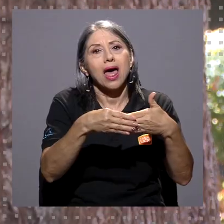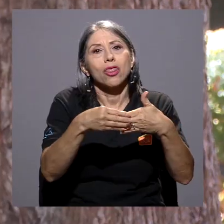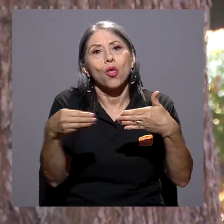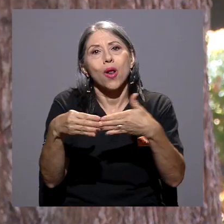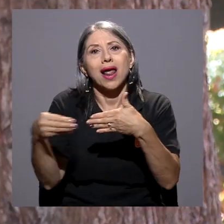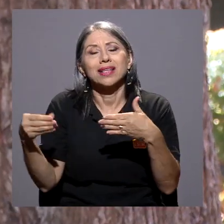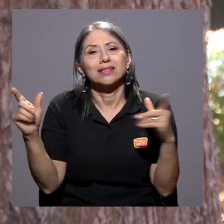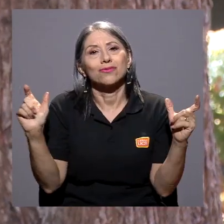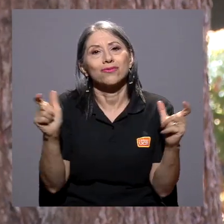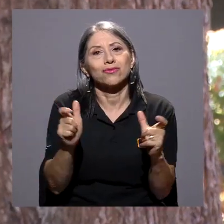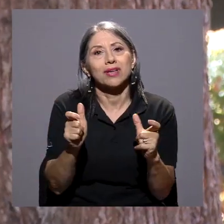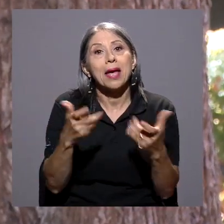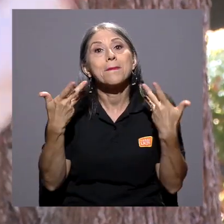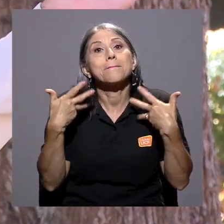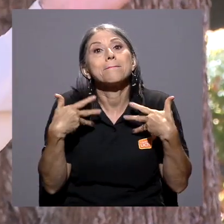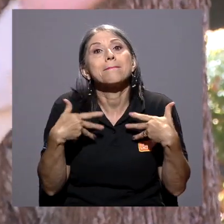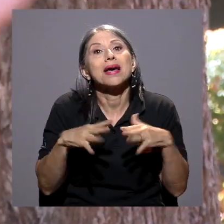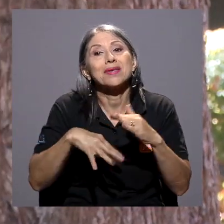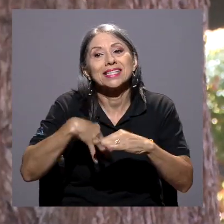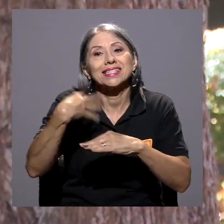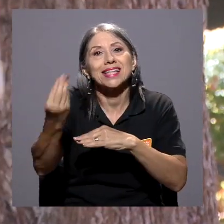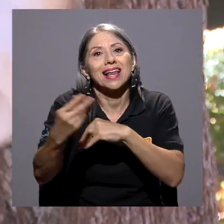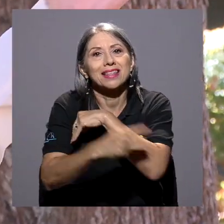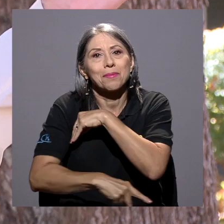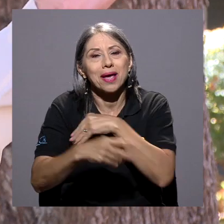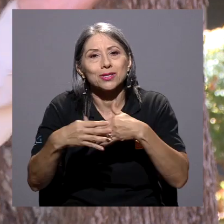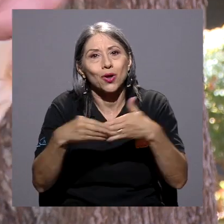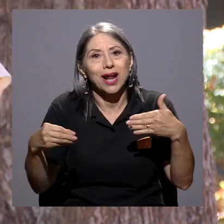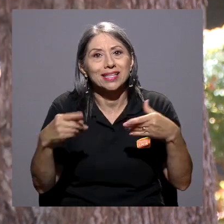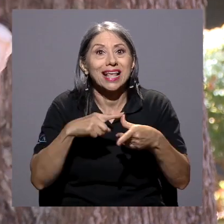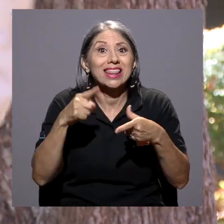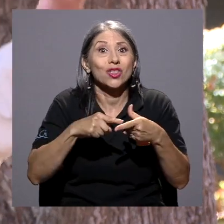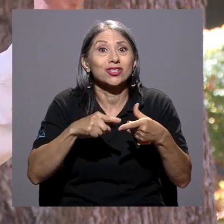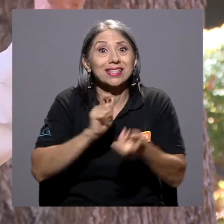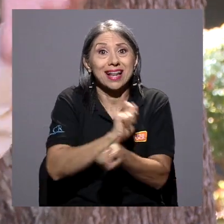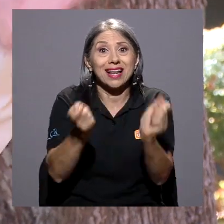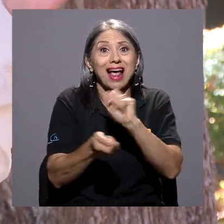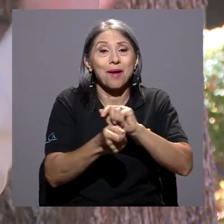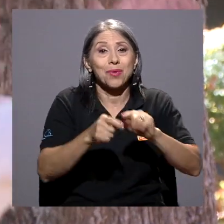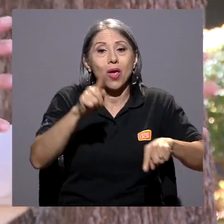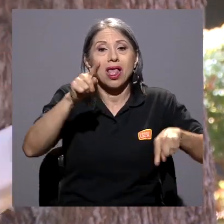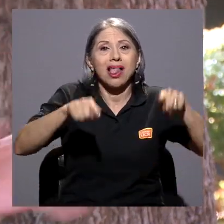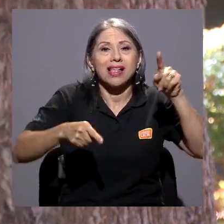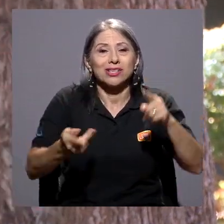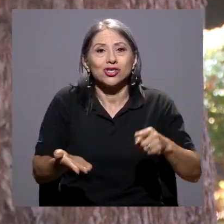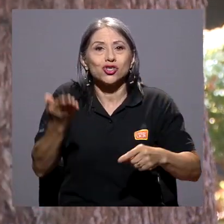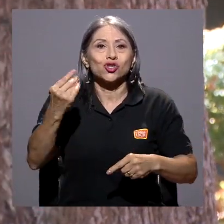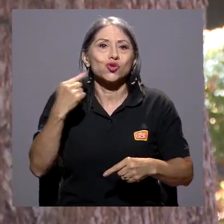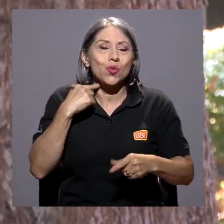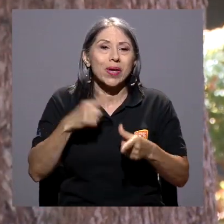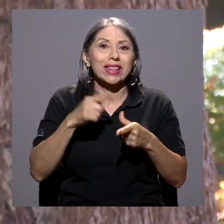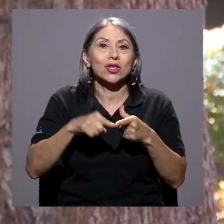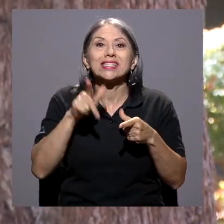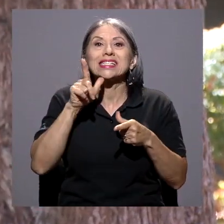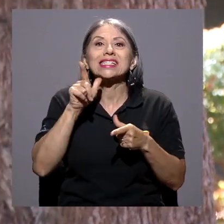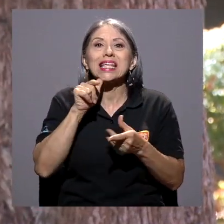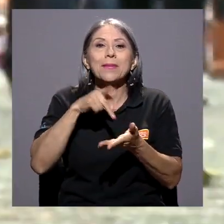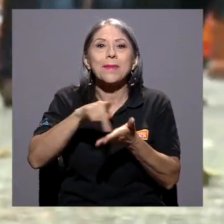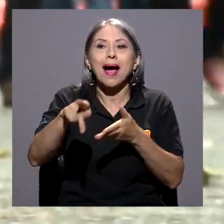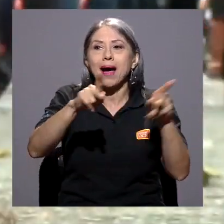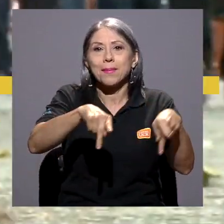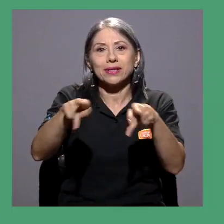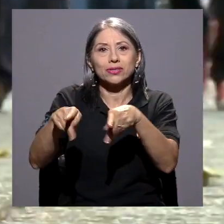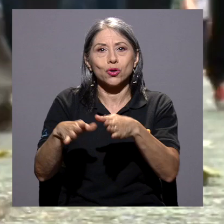reduce y más bien podrían salir dólares del país. Cuando salen los dólares del país, el tipo de cambio sube y ahí es donde el costo de vida nos recaería sobre la